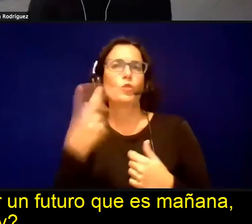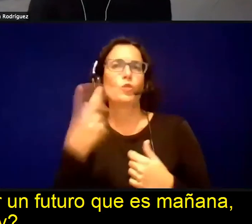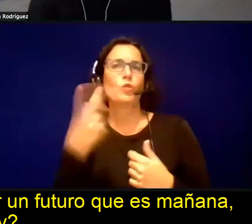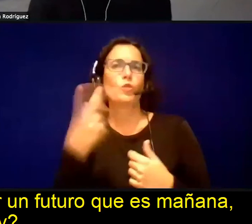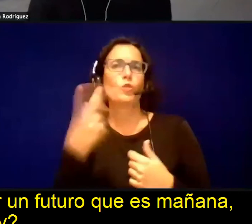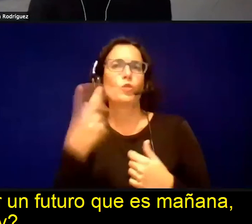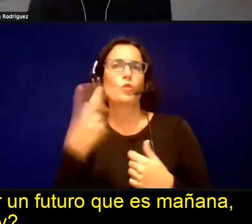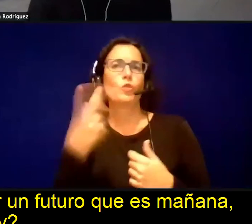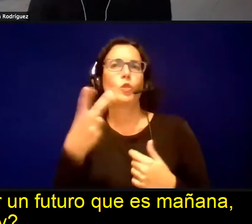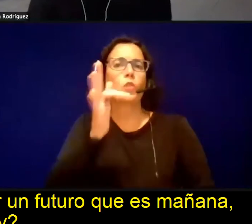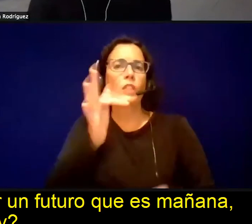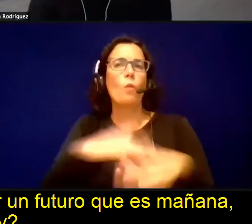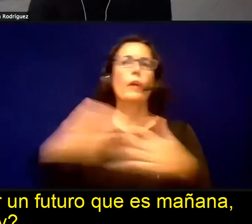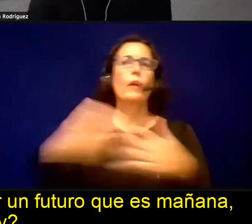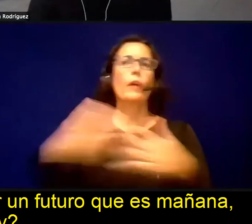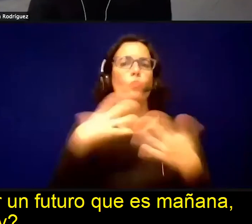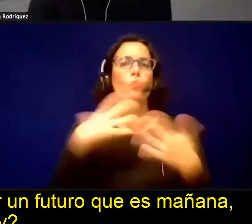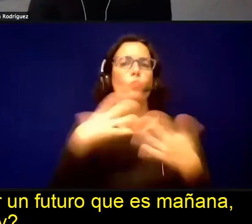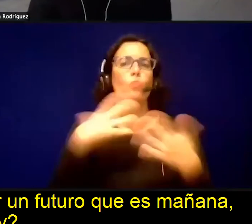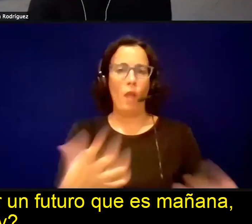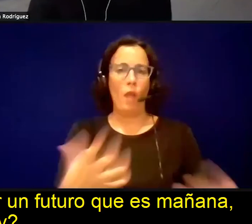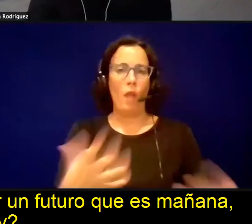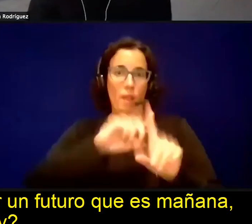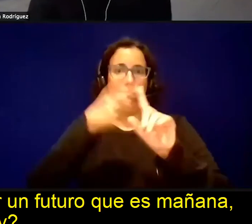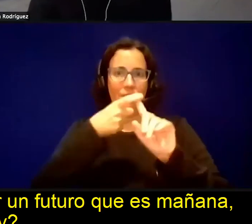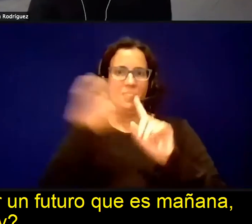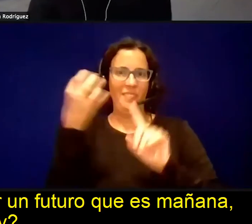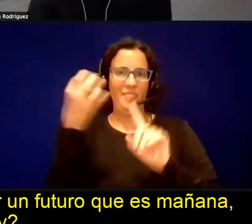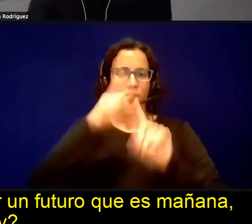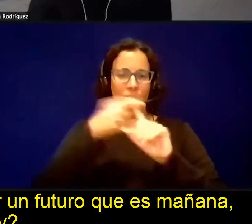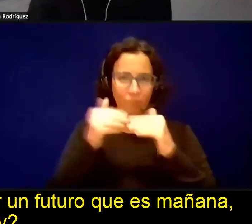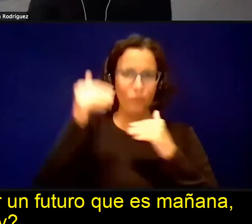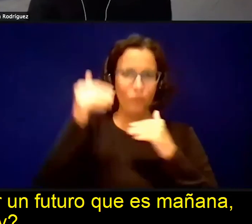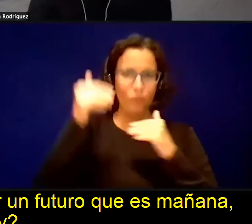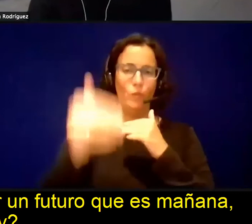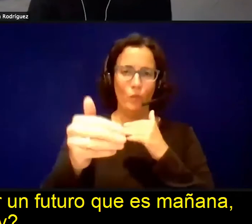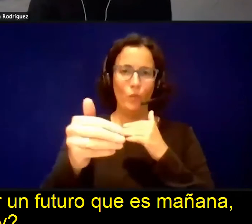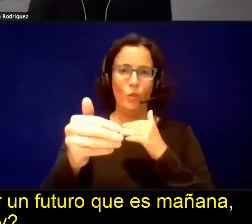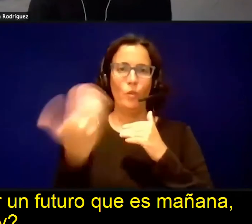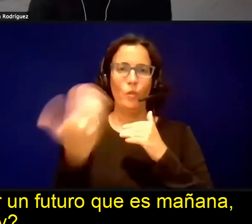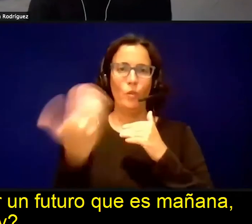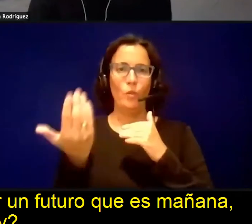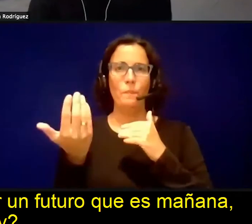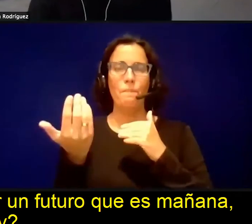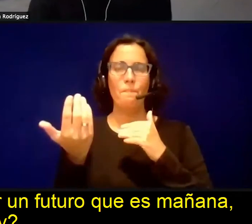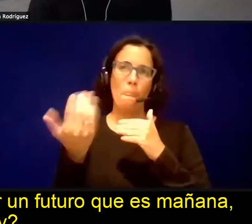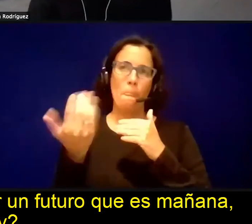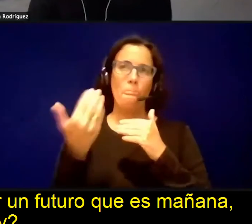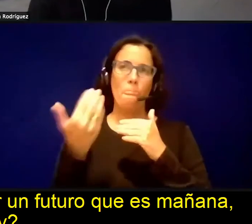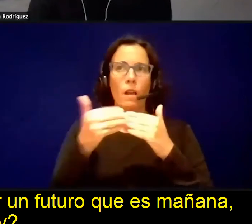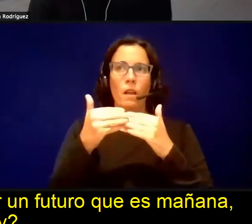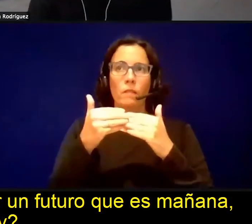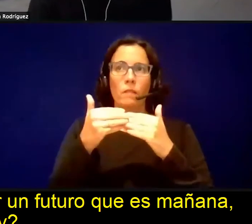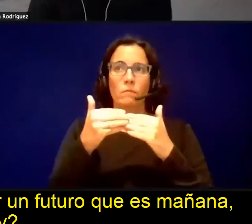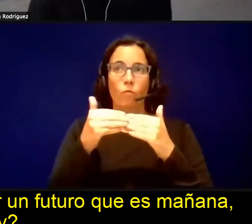todos de cara a conseguir un futuro que es mañana, ¿no? Que es hoy? Es